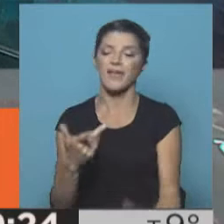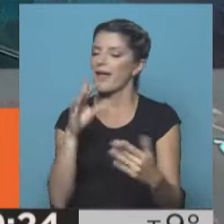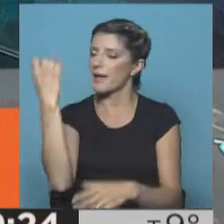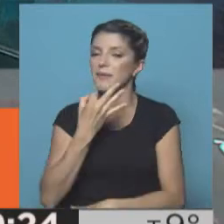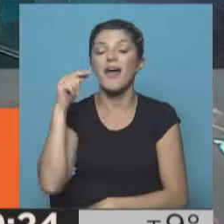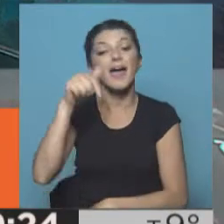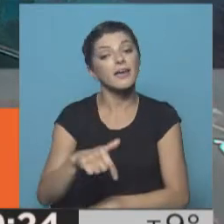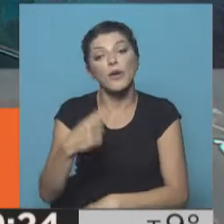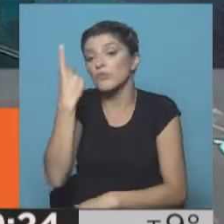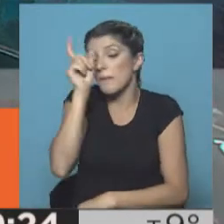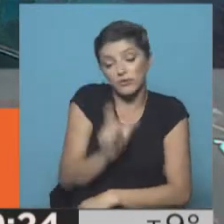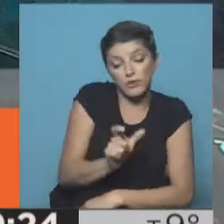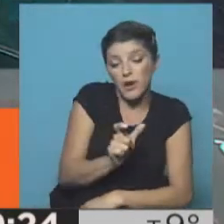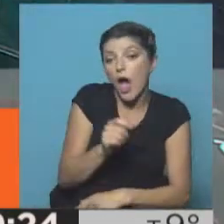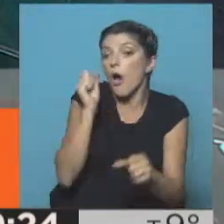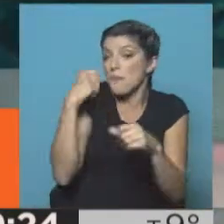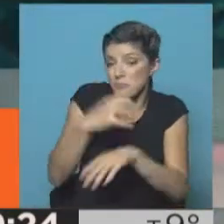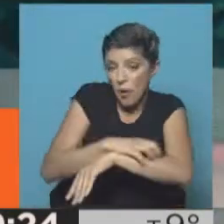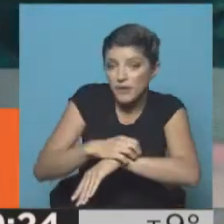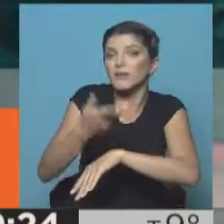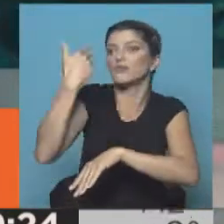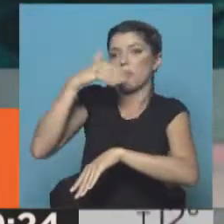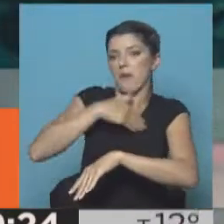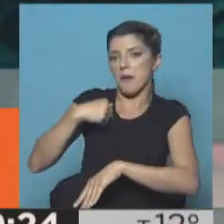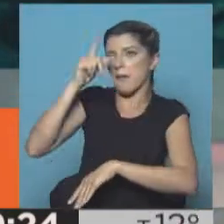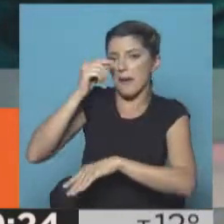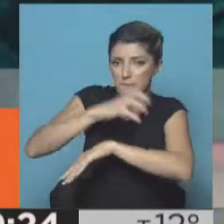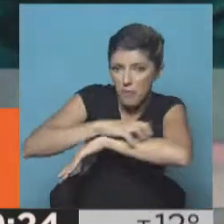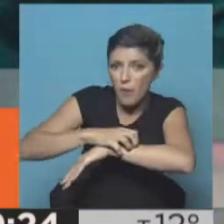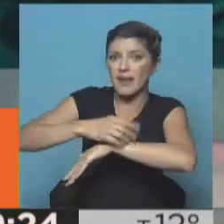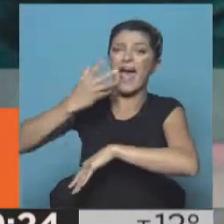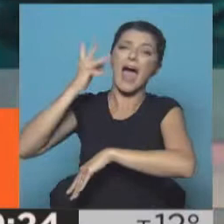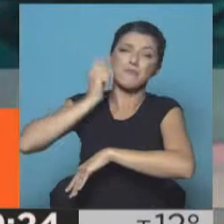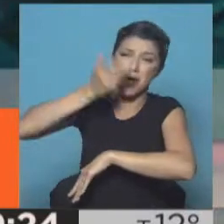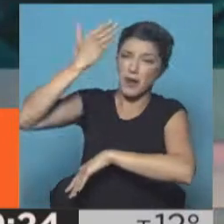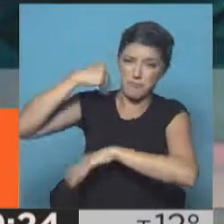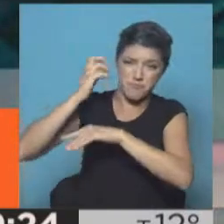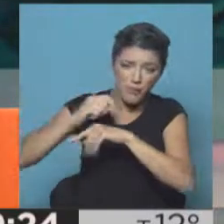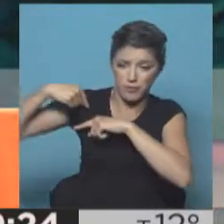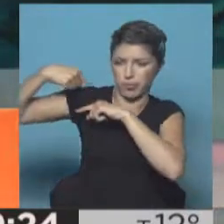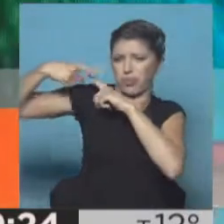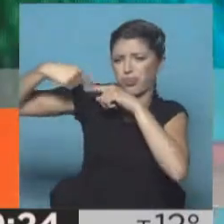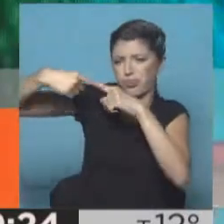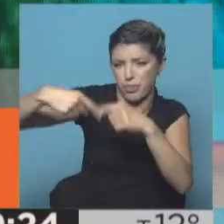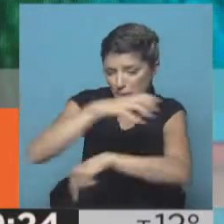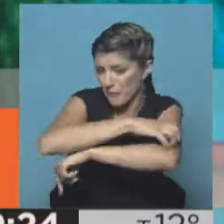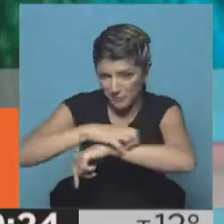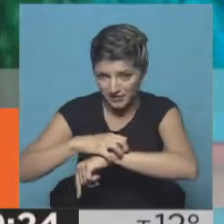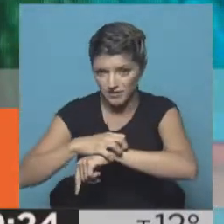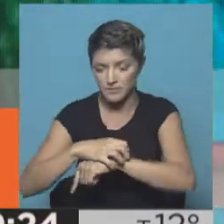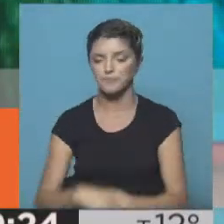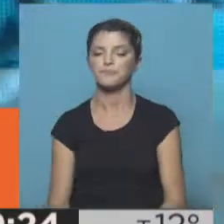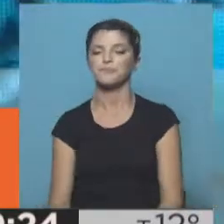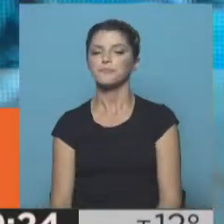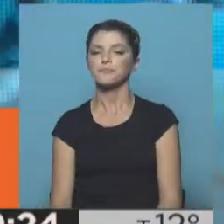pobreza. Alguien que es pobre, sus padres fueron pobres, sus abuelos fueron pobres. Tenemos una pobreza estructural, una pobreza de varias generaciones. La pobreza